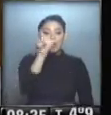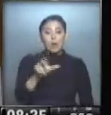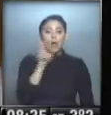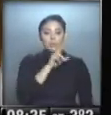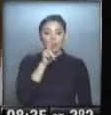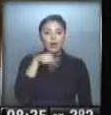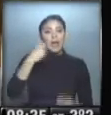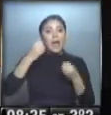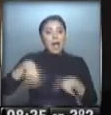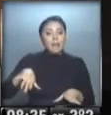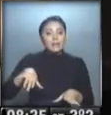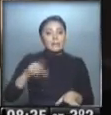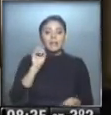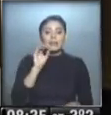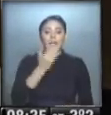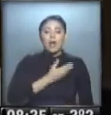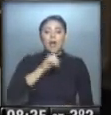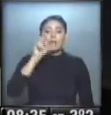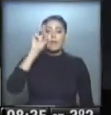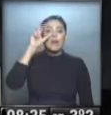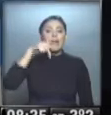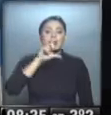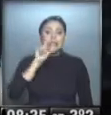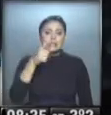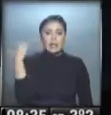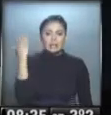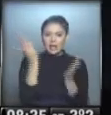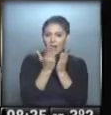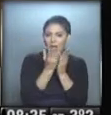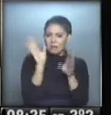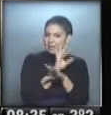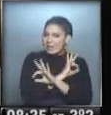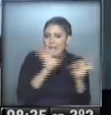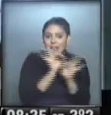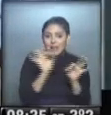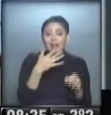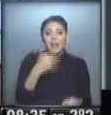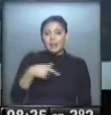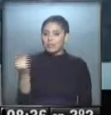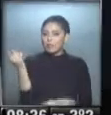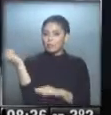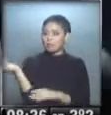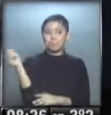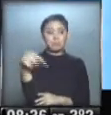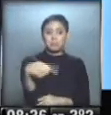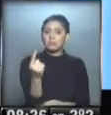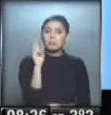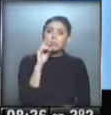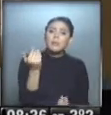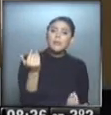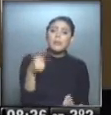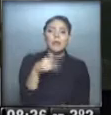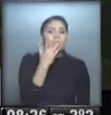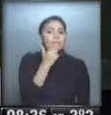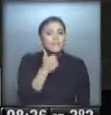que está debutando en esta película. Se llama Florencia Abado, ni siquiera estudiaba actuación, realmente dentro del casting pasó por ahí y la aprobaron y Lucía Puenzo